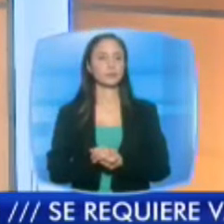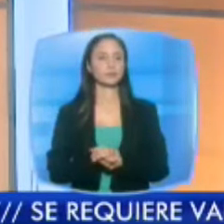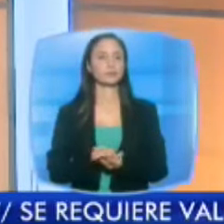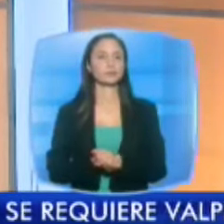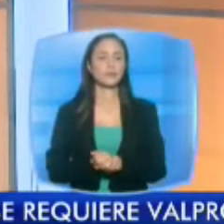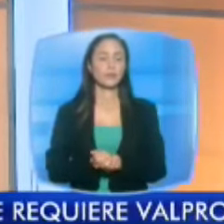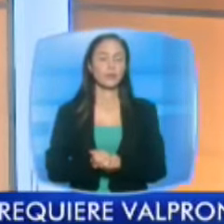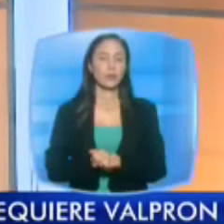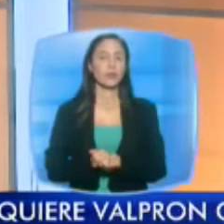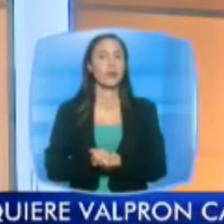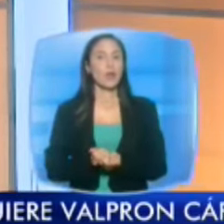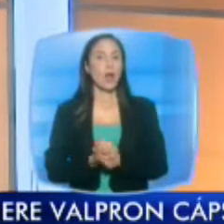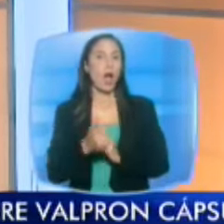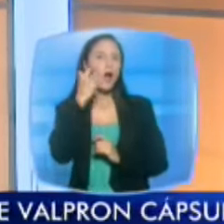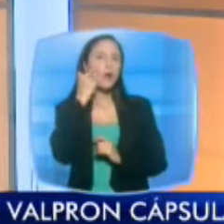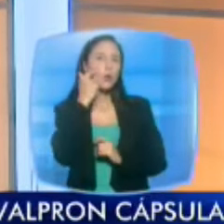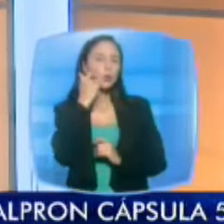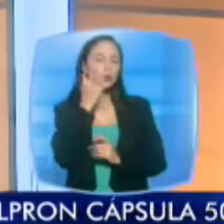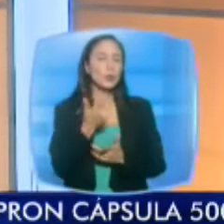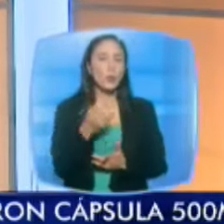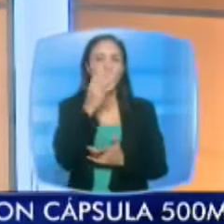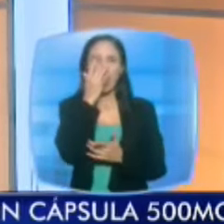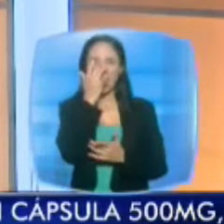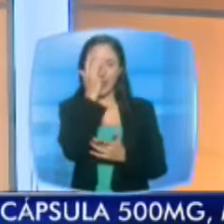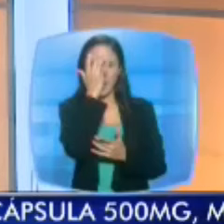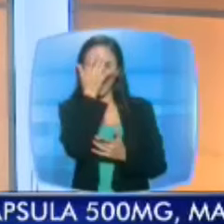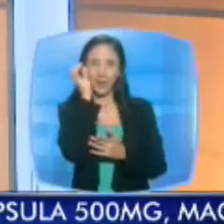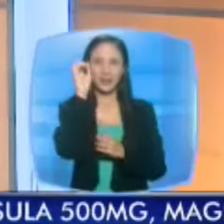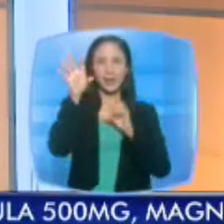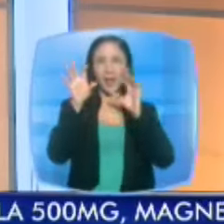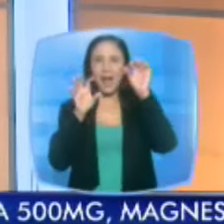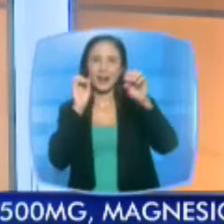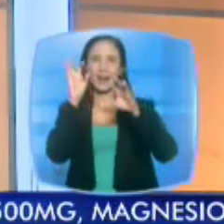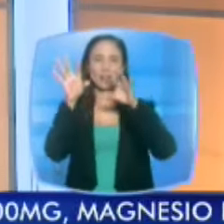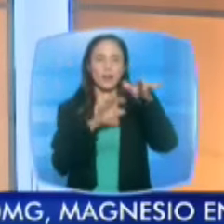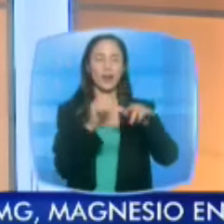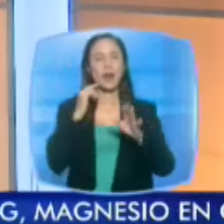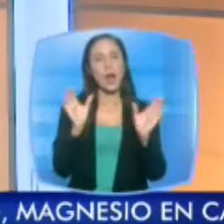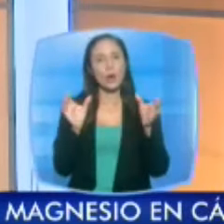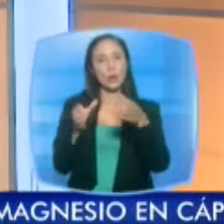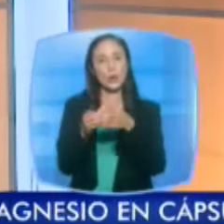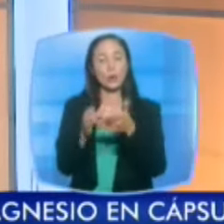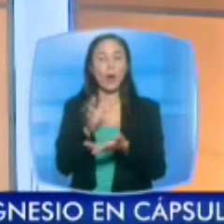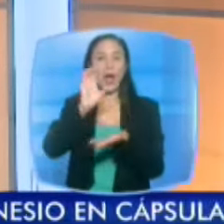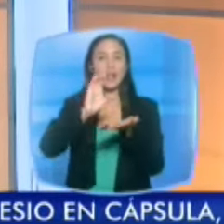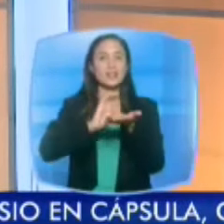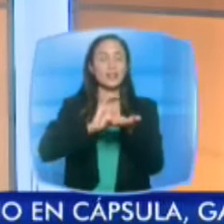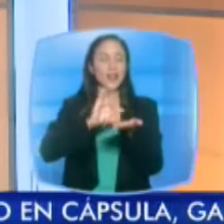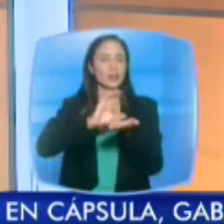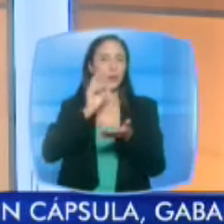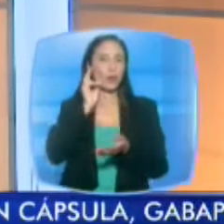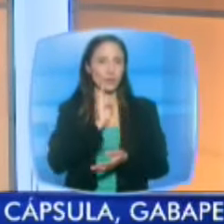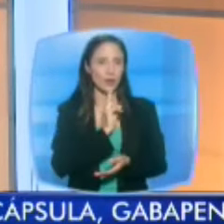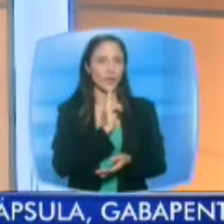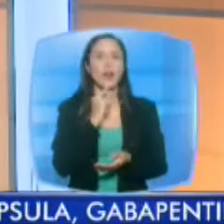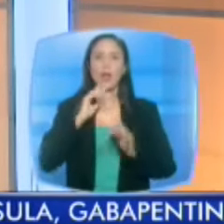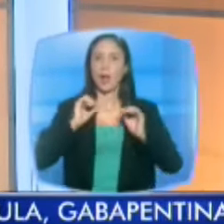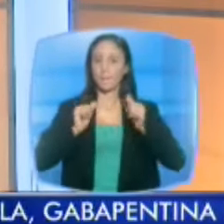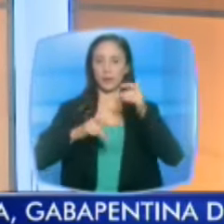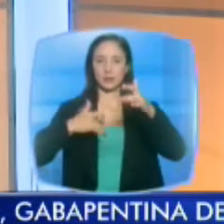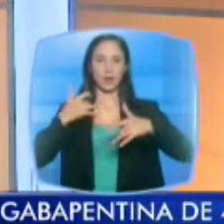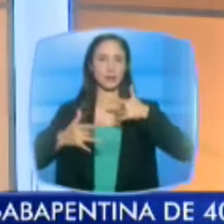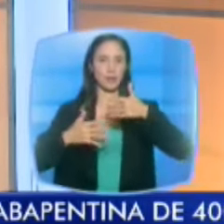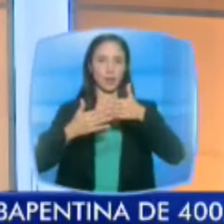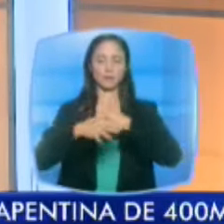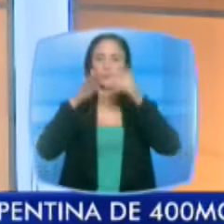Y con el tradicional grito de carnaval, habitantes del municipio El Callao, al sur del estado Bolívar, marcaron el inicio de la celebración